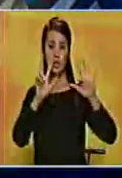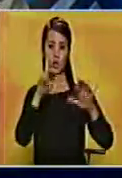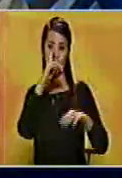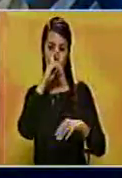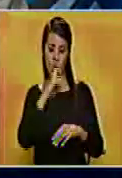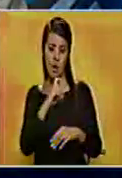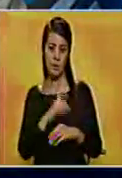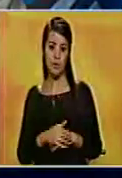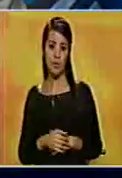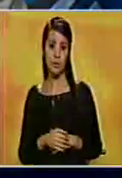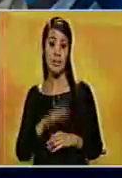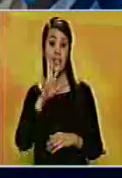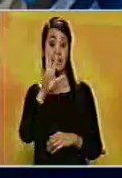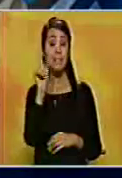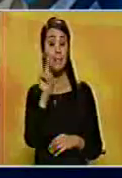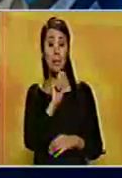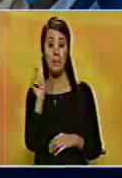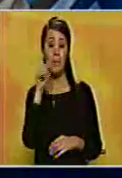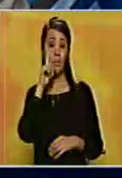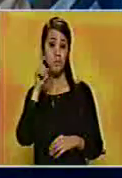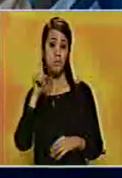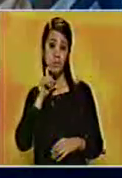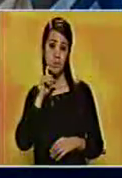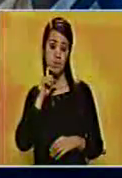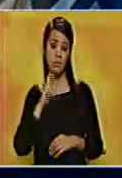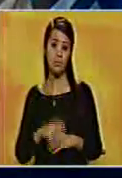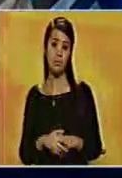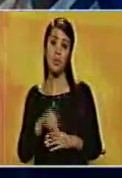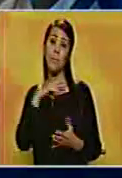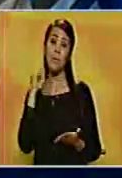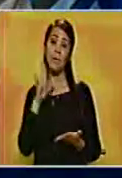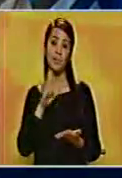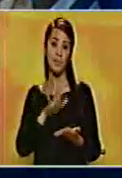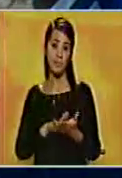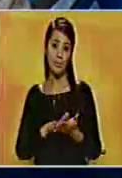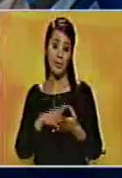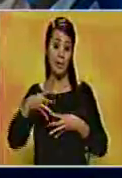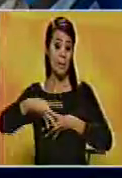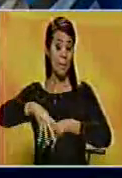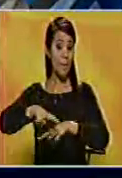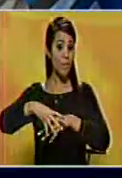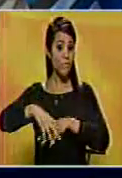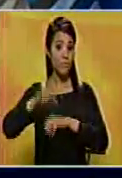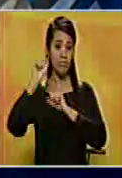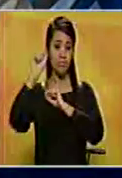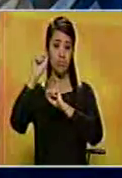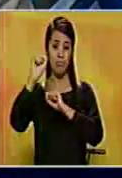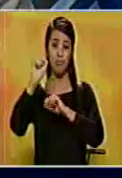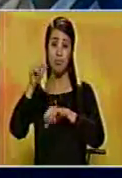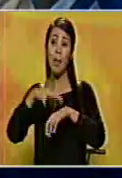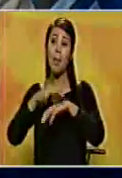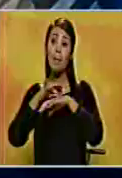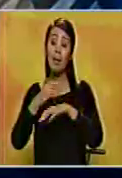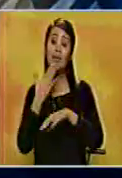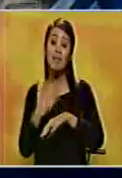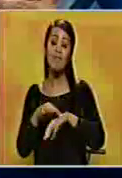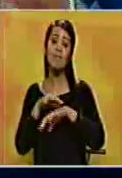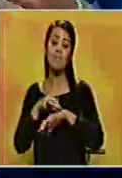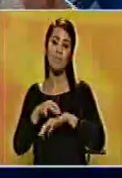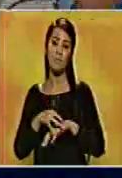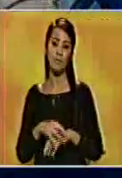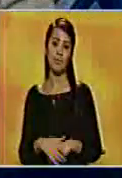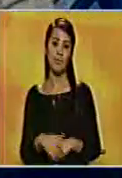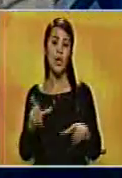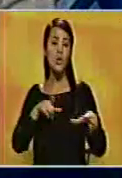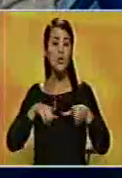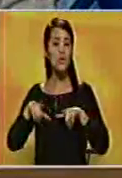tenía cinco meses de embarazo cuando perdió la vida mientras participaba en una protesta para exigir perniles en el kilómetro